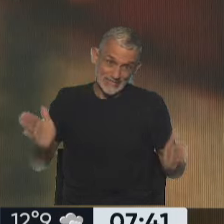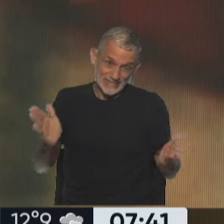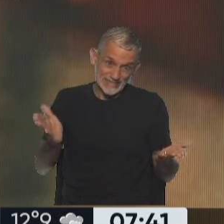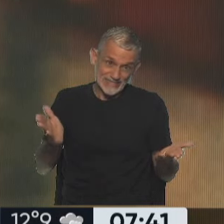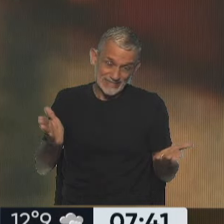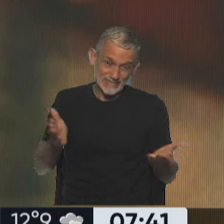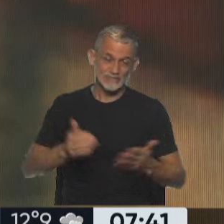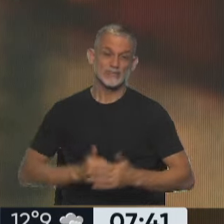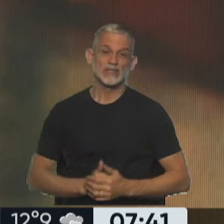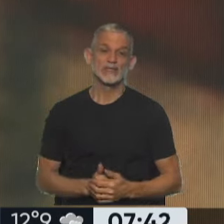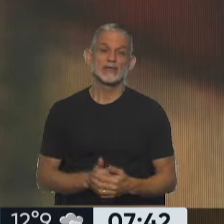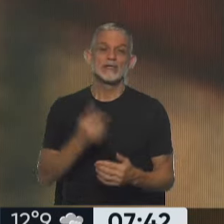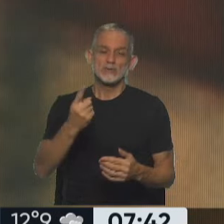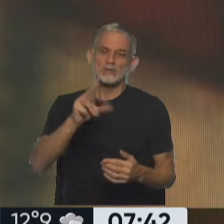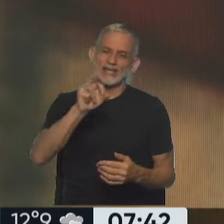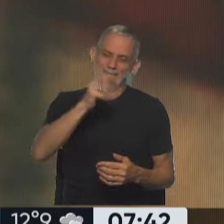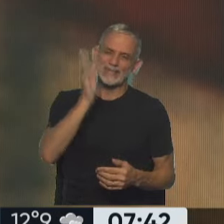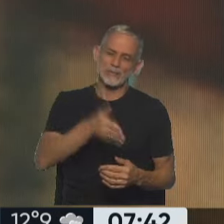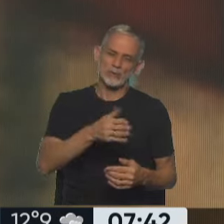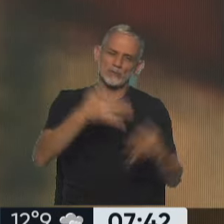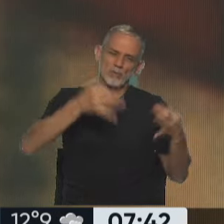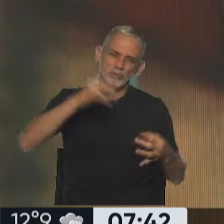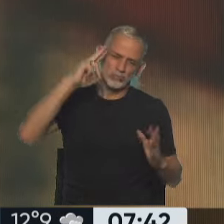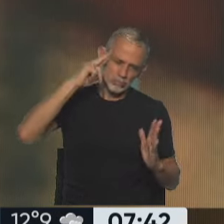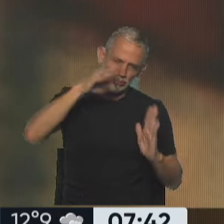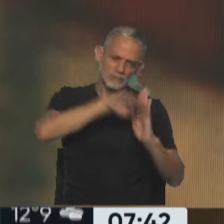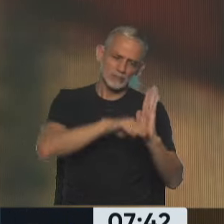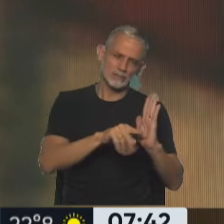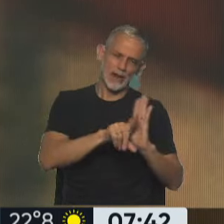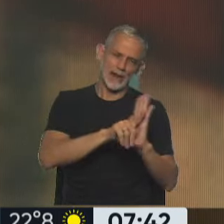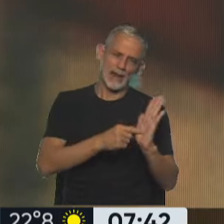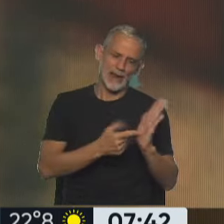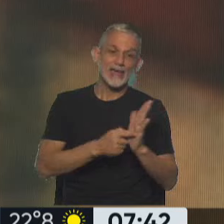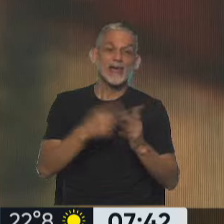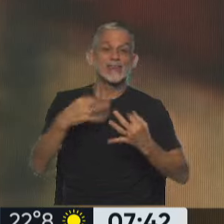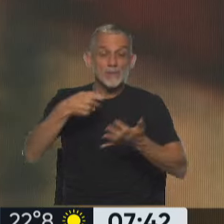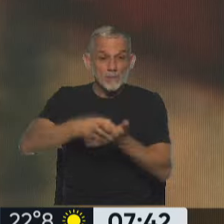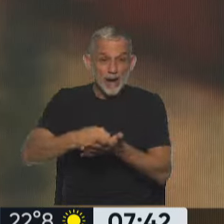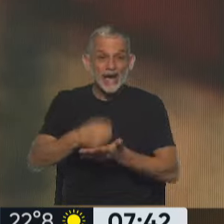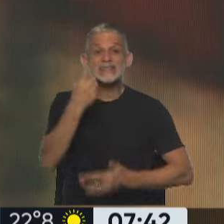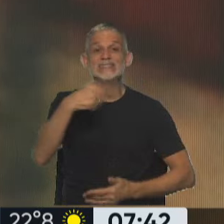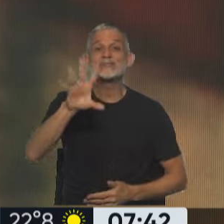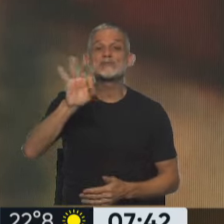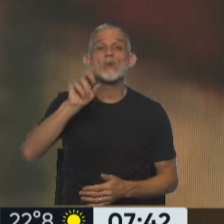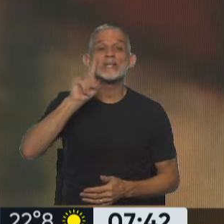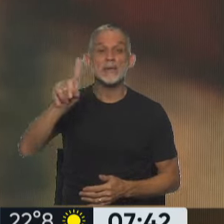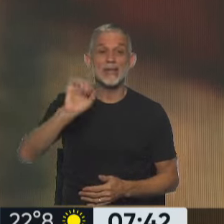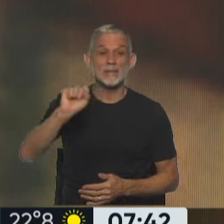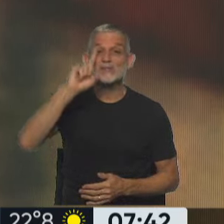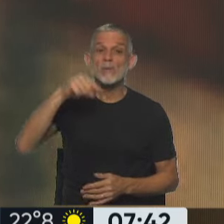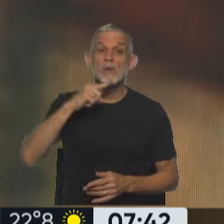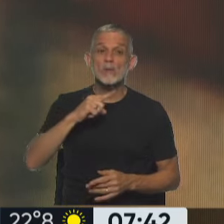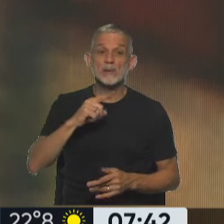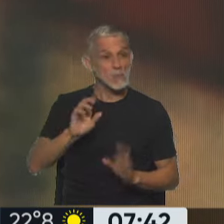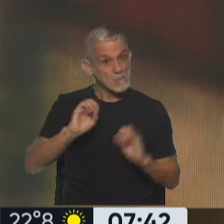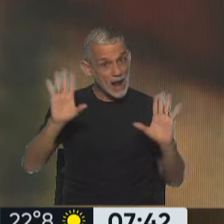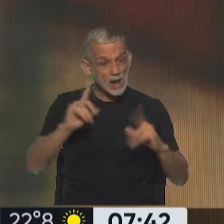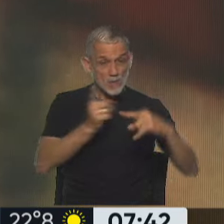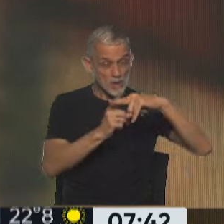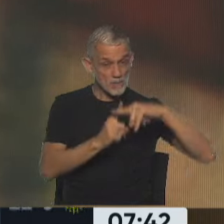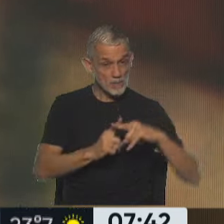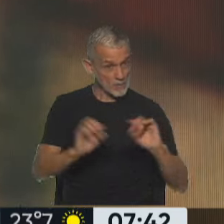digo, solamente un 30% cumple esto. Tendría que pagar 150 mil pesos por mes. No está mal la